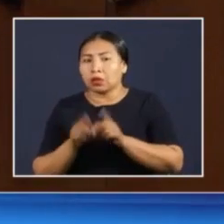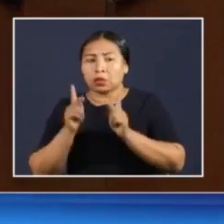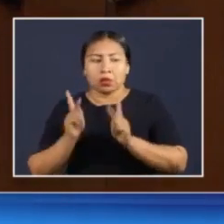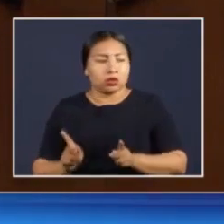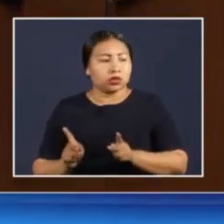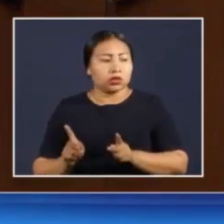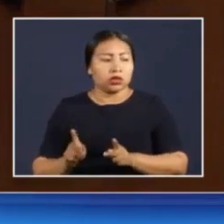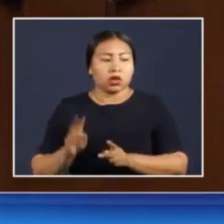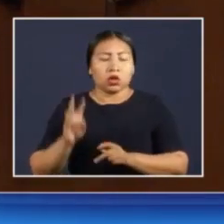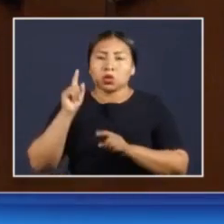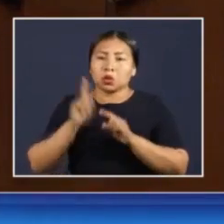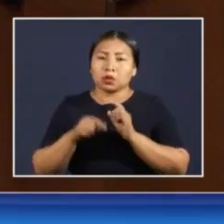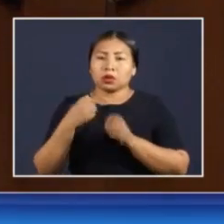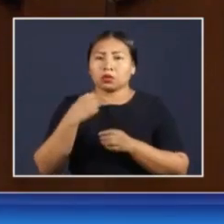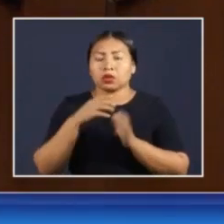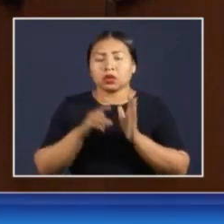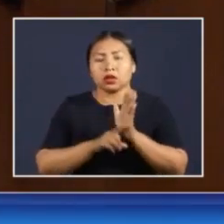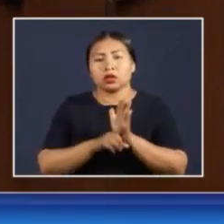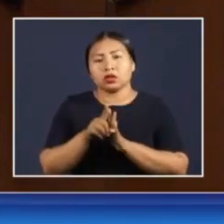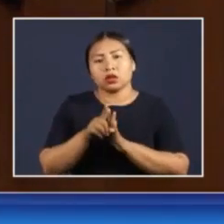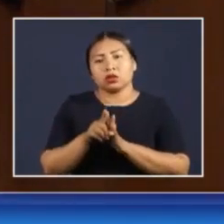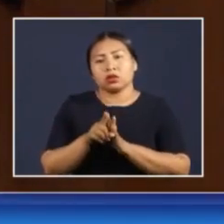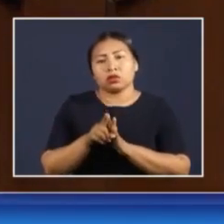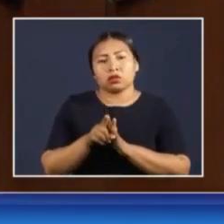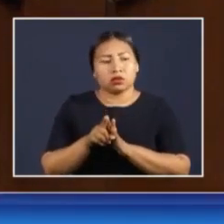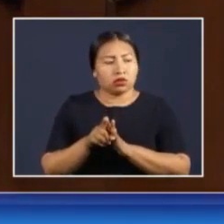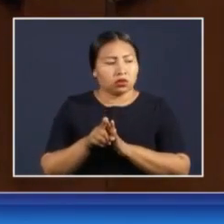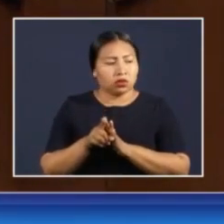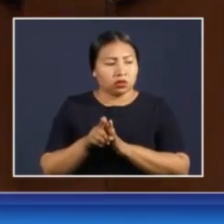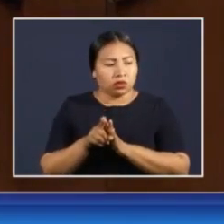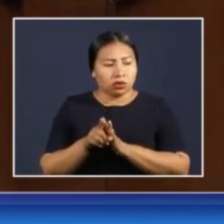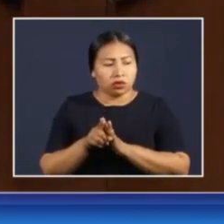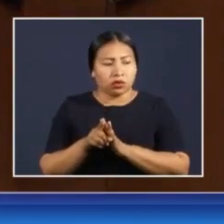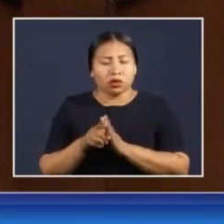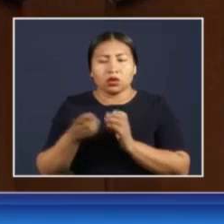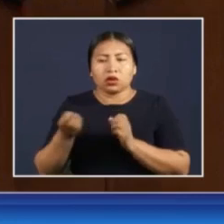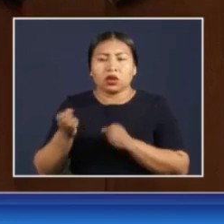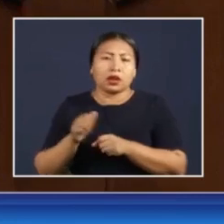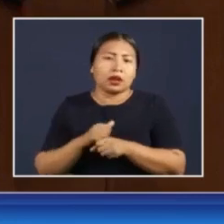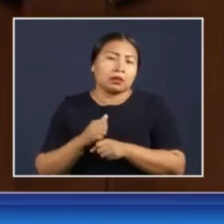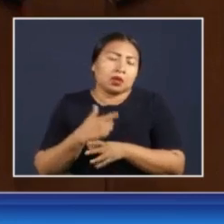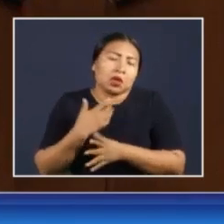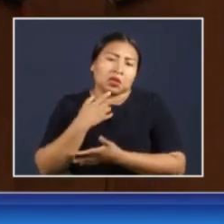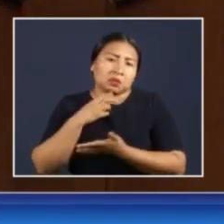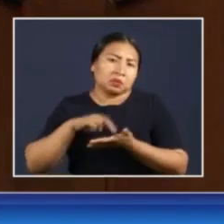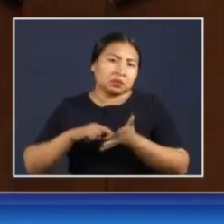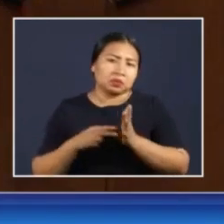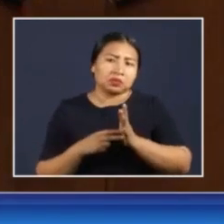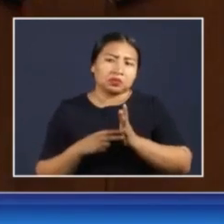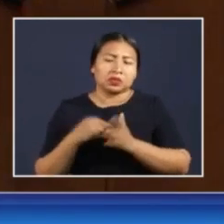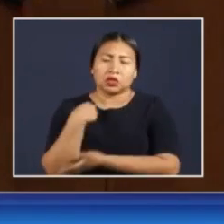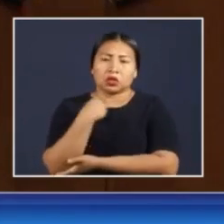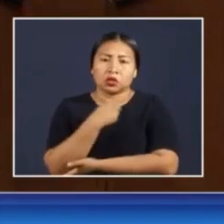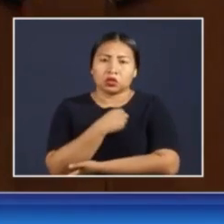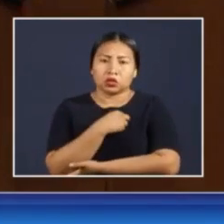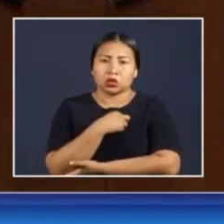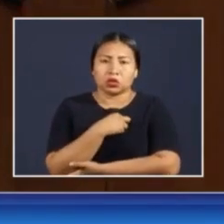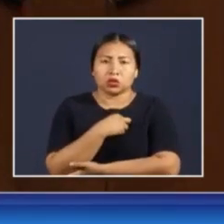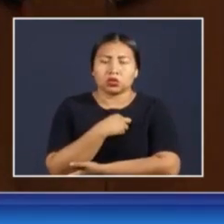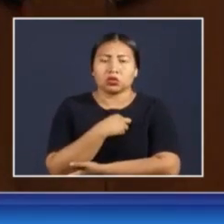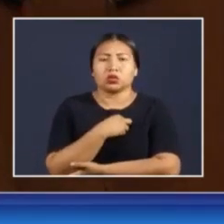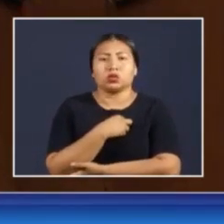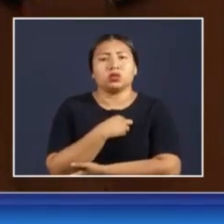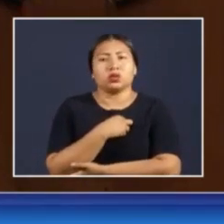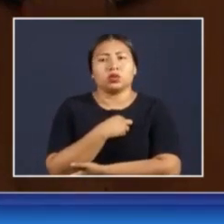que permitiera el desarrollo de sus labores en la partida qué significa esto que nosotros automáticamente se apruebe